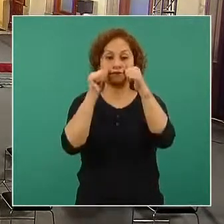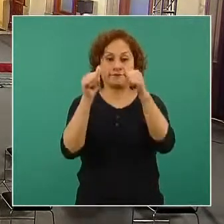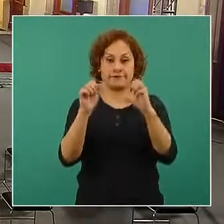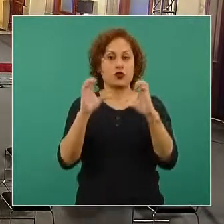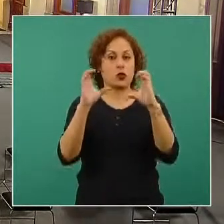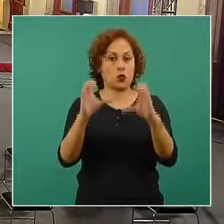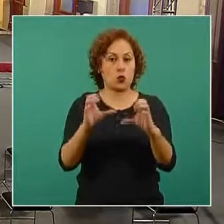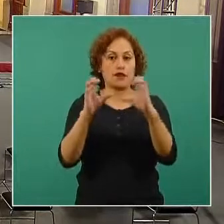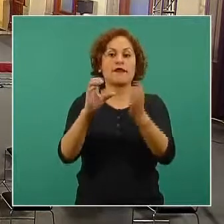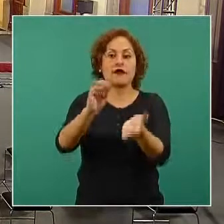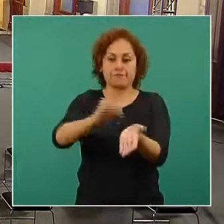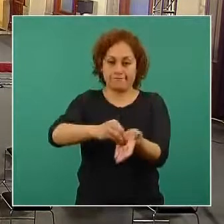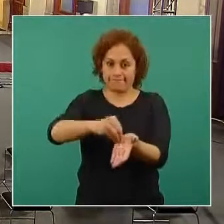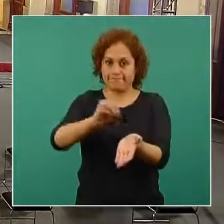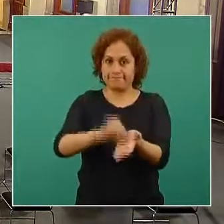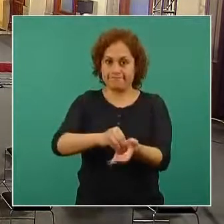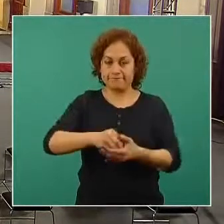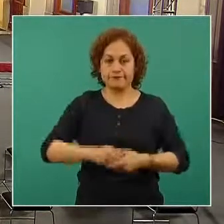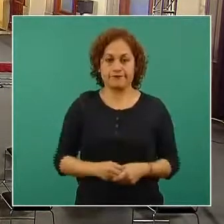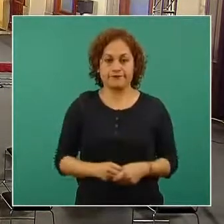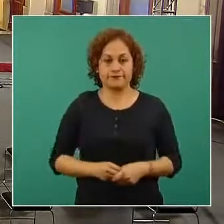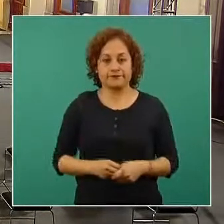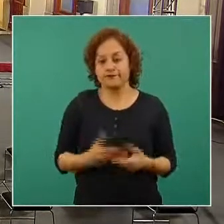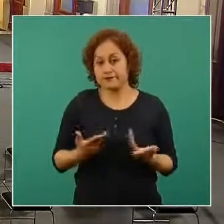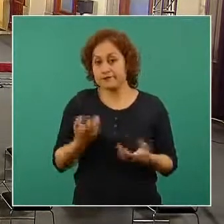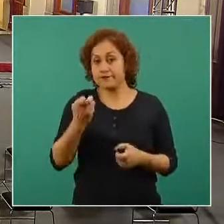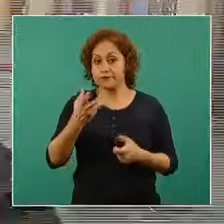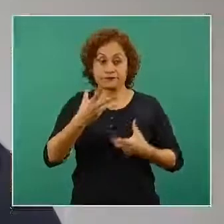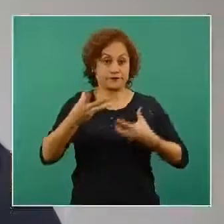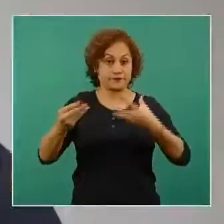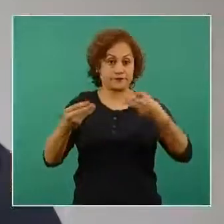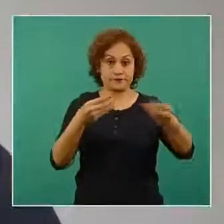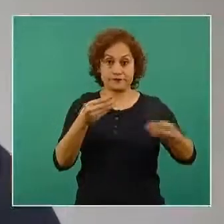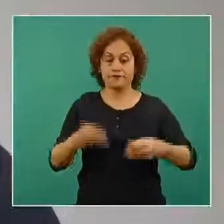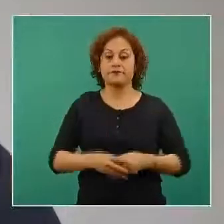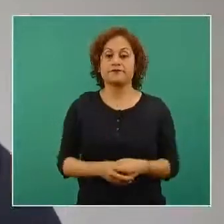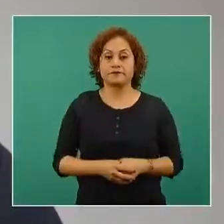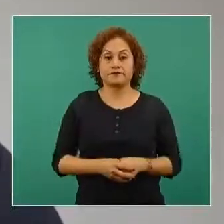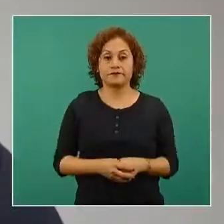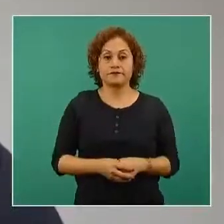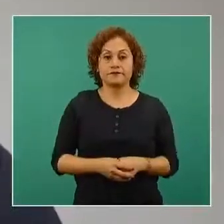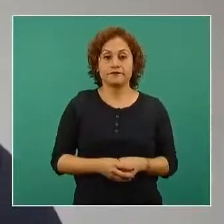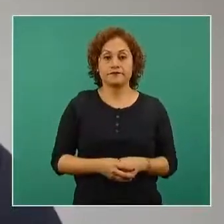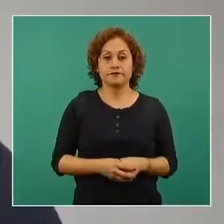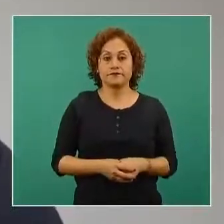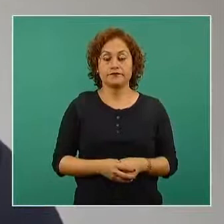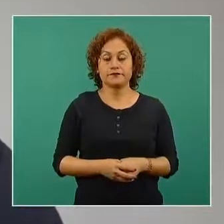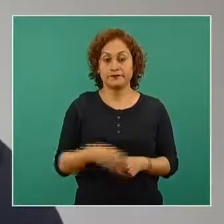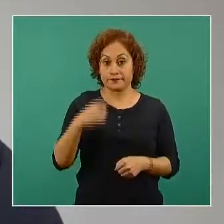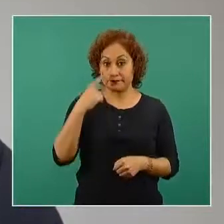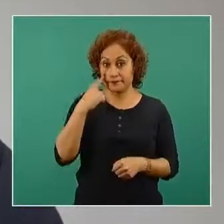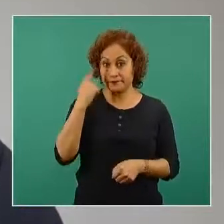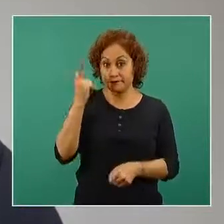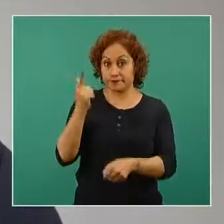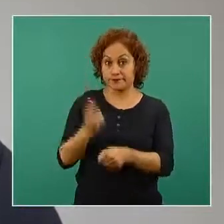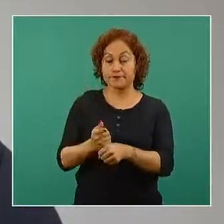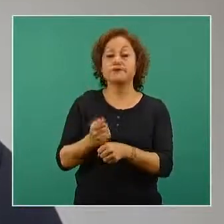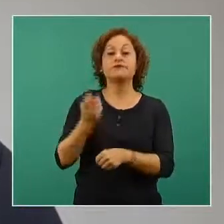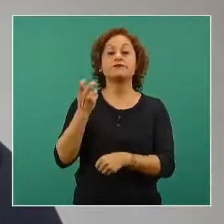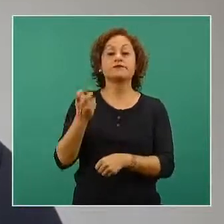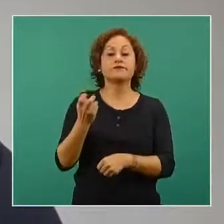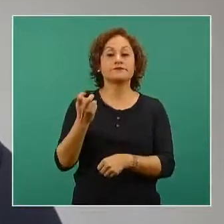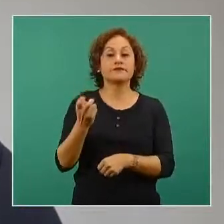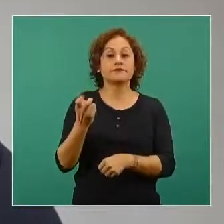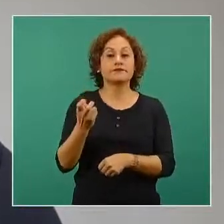como parte de la transmisión y de esta intensidad basal. Si vemos también, el punto está, prácticamente